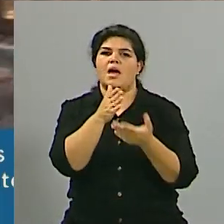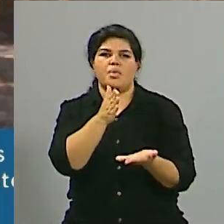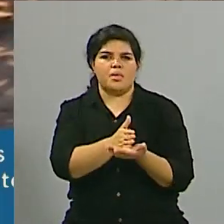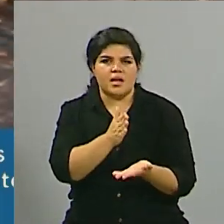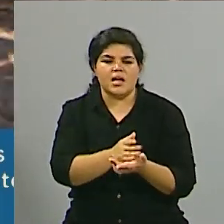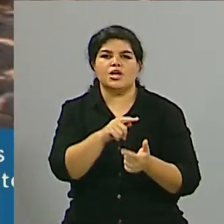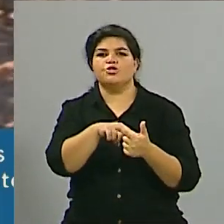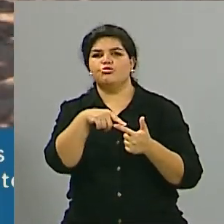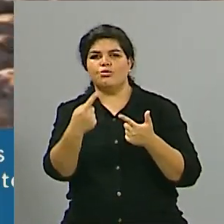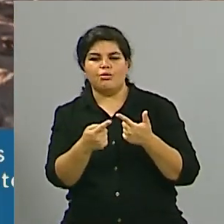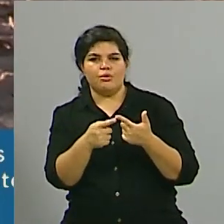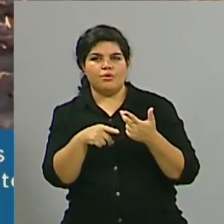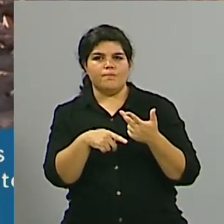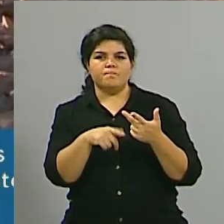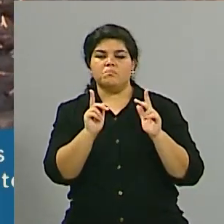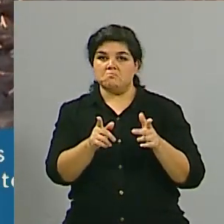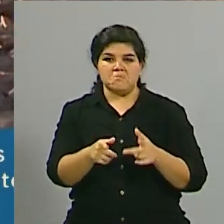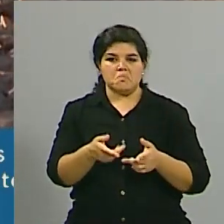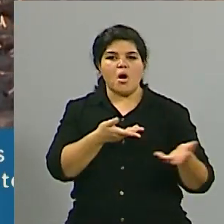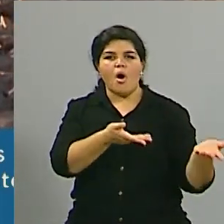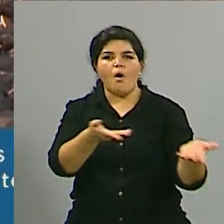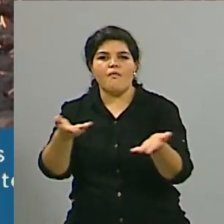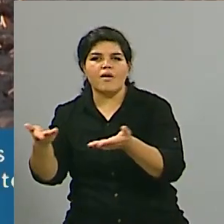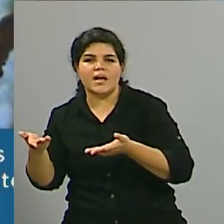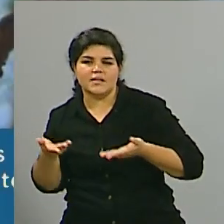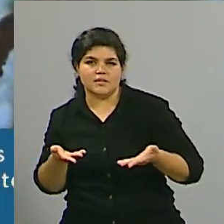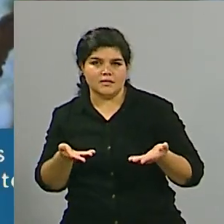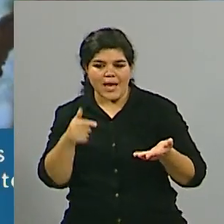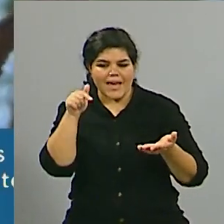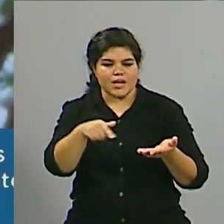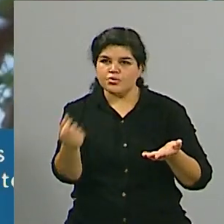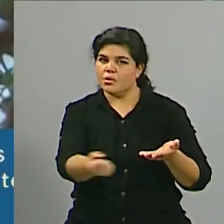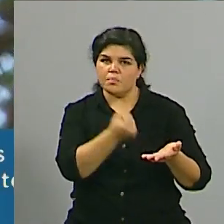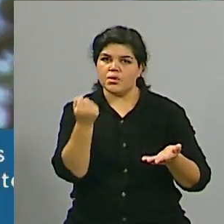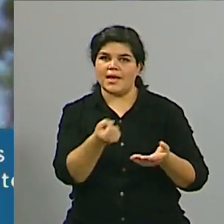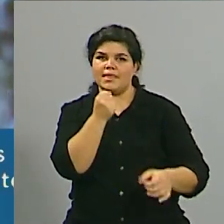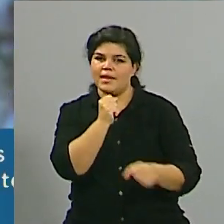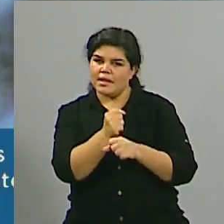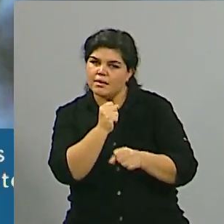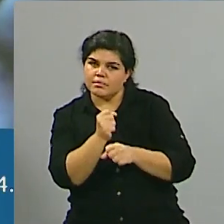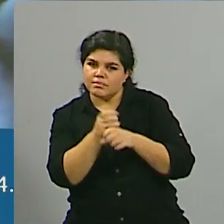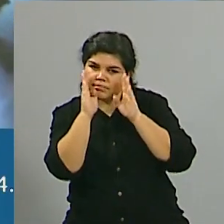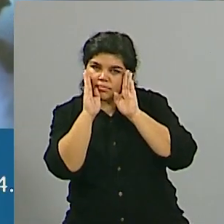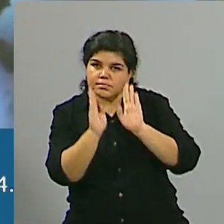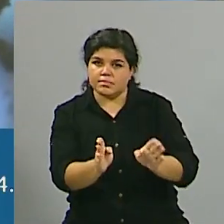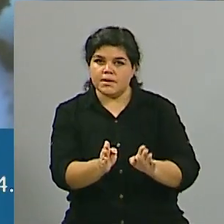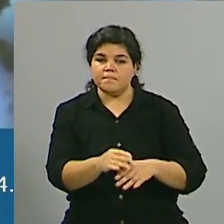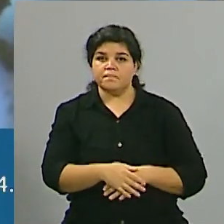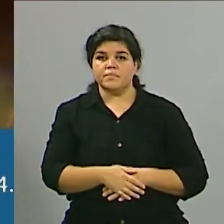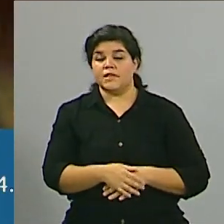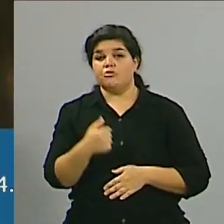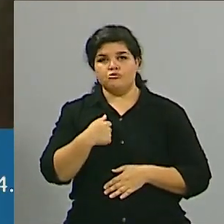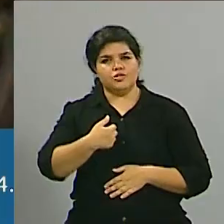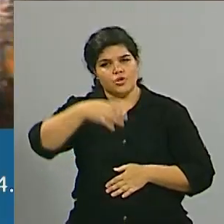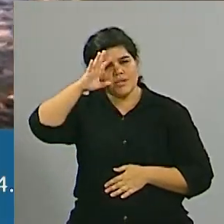la que el mercado provincial y nacional está reclamando hoy. Entonces creo que lo principal, y estoy convencido, es el diálogo que